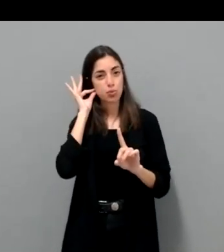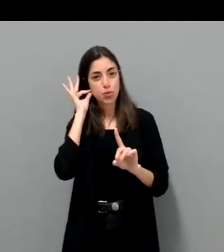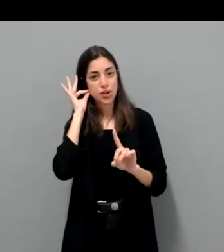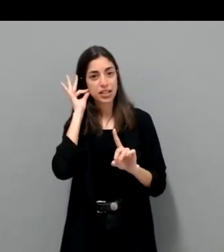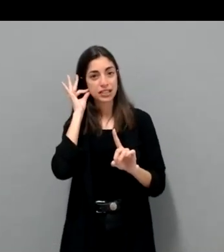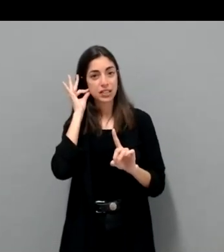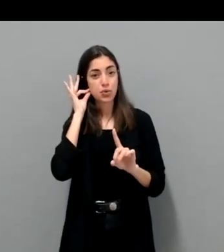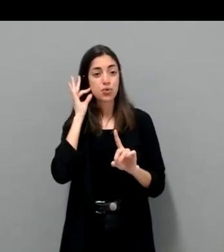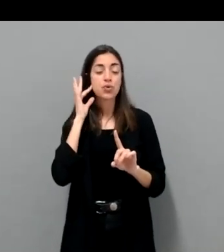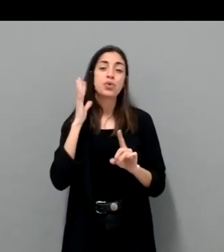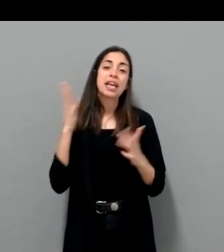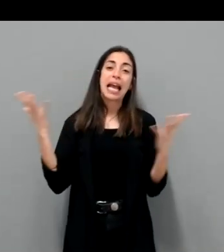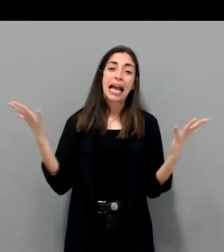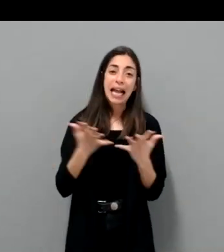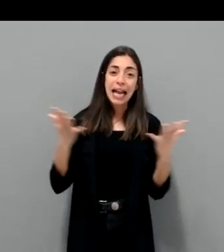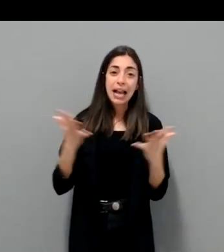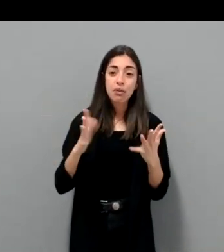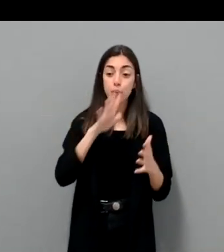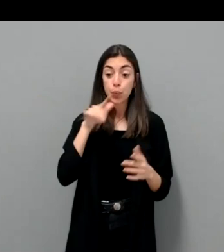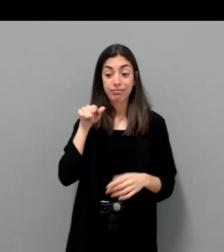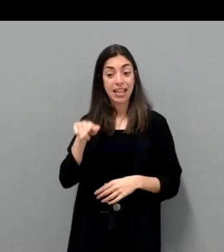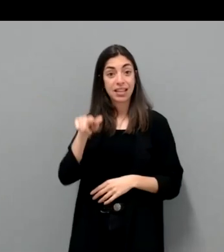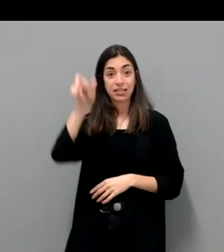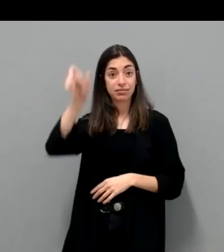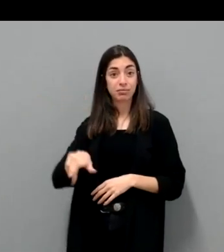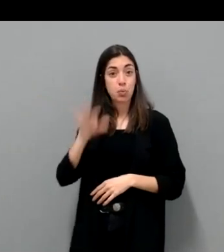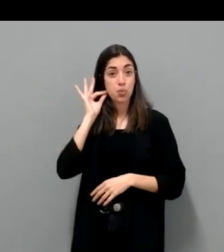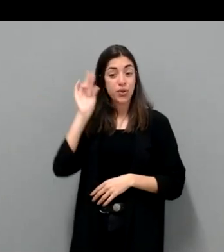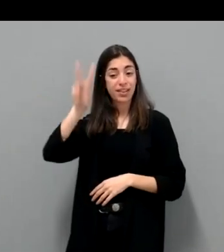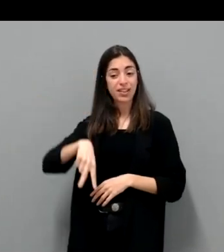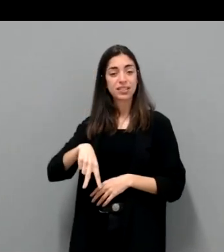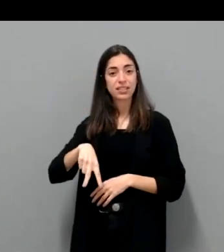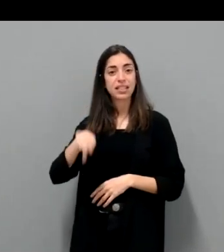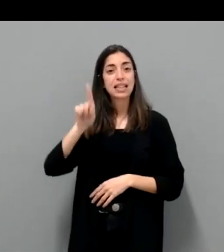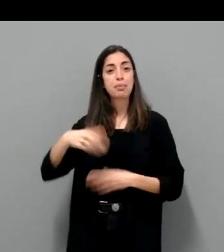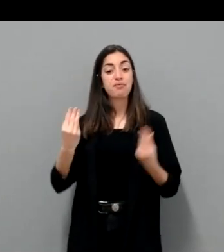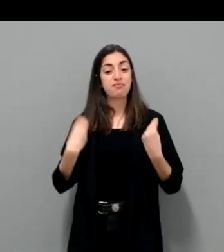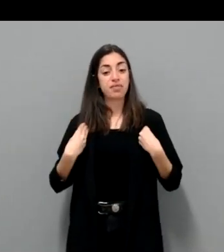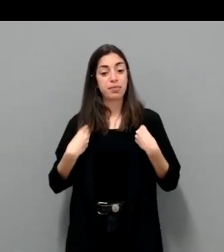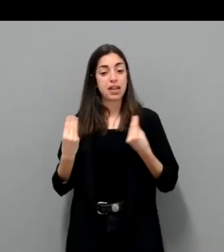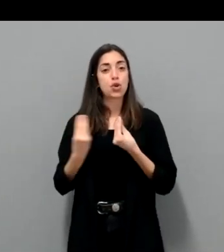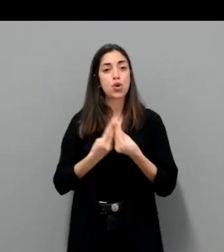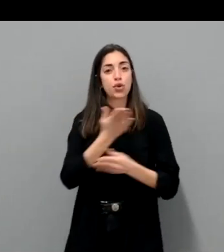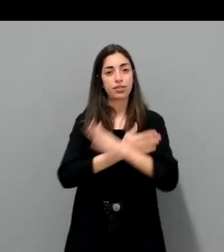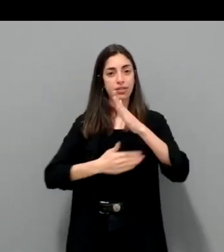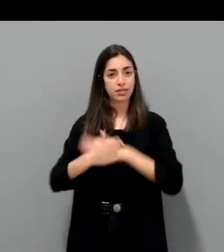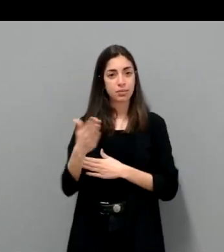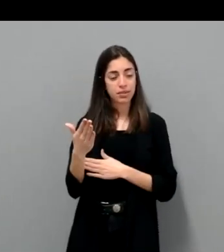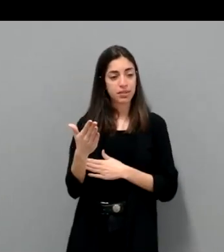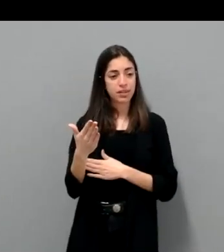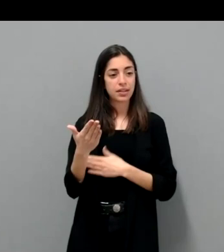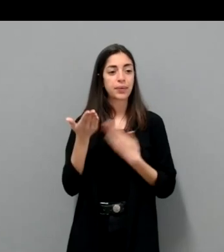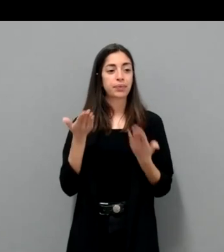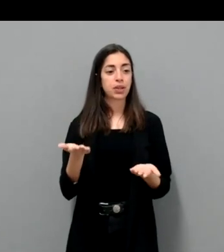agravadas por ser mujeres, ¿no? Y por vivir con una discapacidad. Y no es